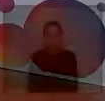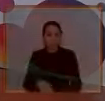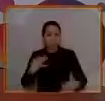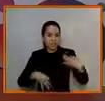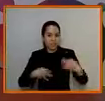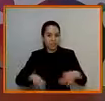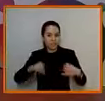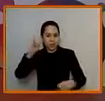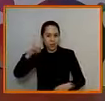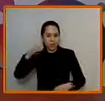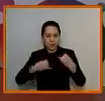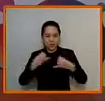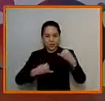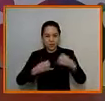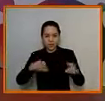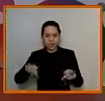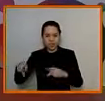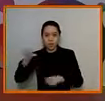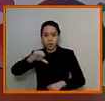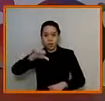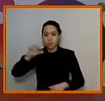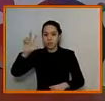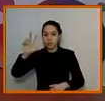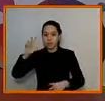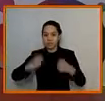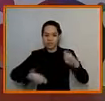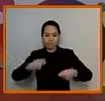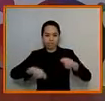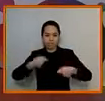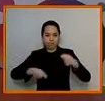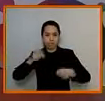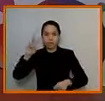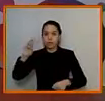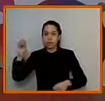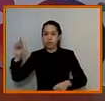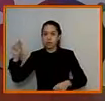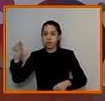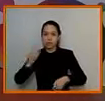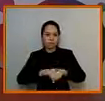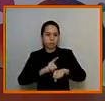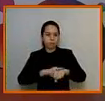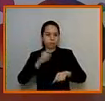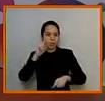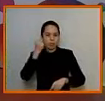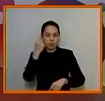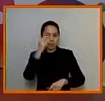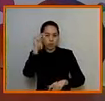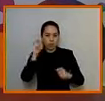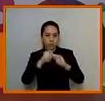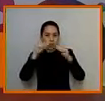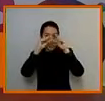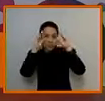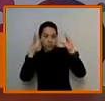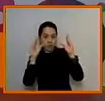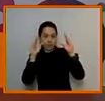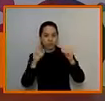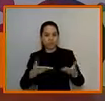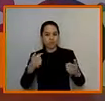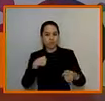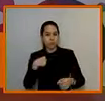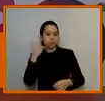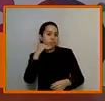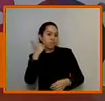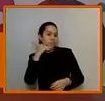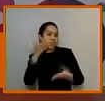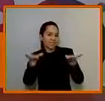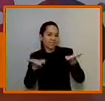Feliz jueves, mis queridos jugadores. Hoy es 3 de septiembre del año 2020 y el reloj marca ya las 11 en punto de la mañana. Te saluda Marcel y me